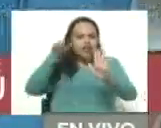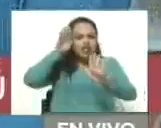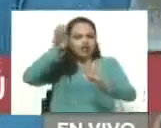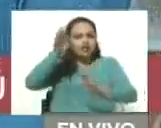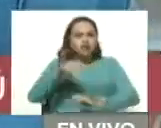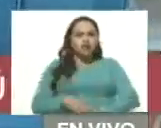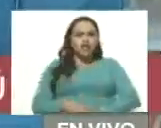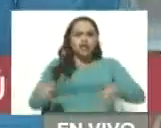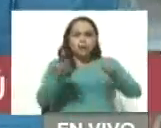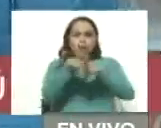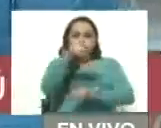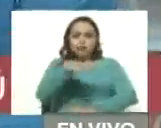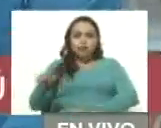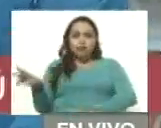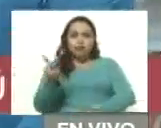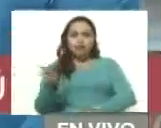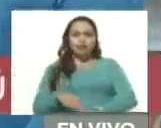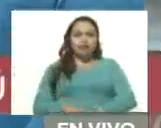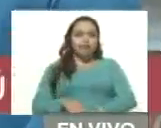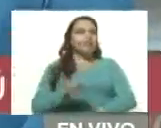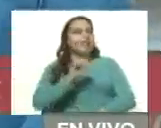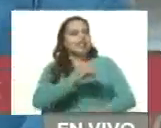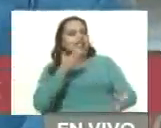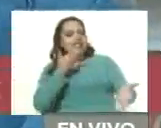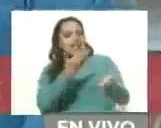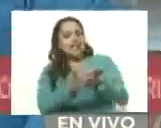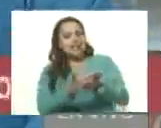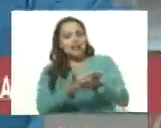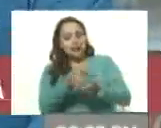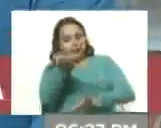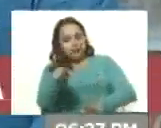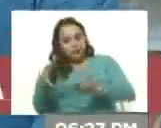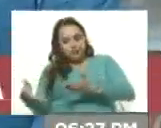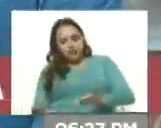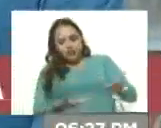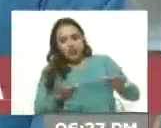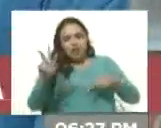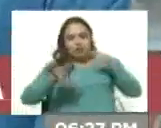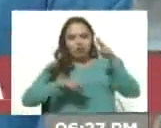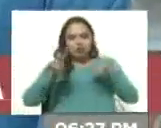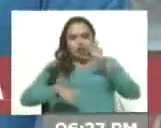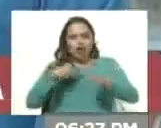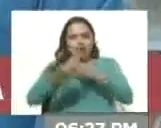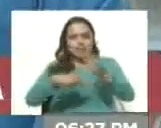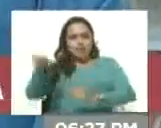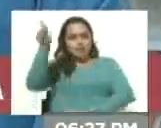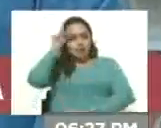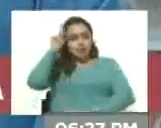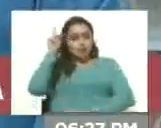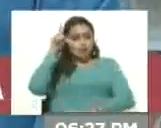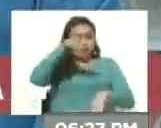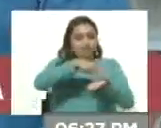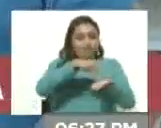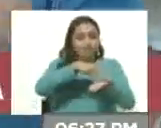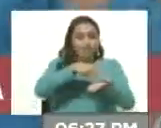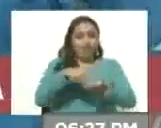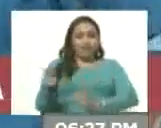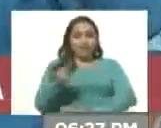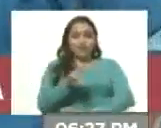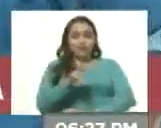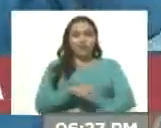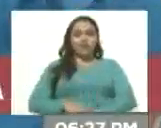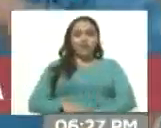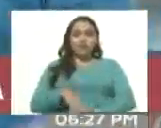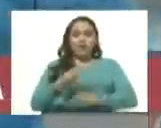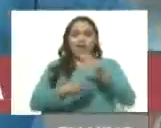bien muchas gracias entonces a pilar roca quien es ponente de perú y que se encuentra en nuestro país para participar en este